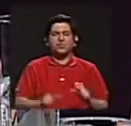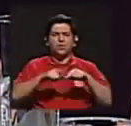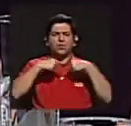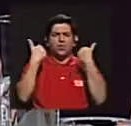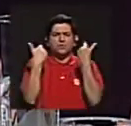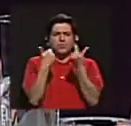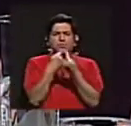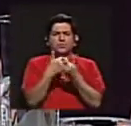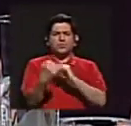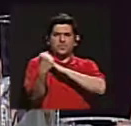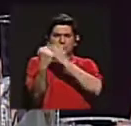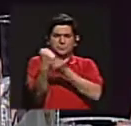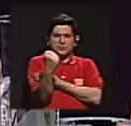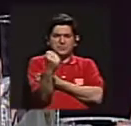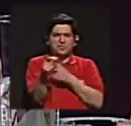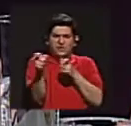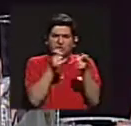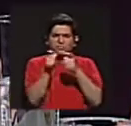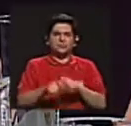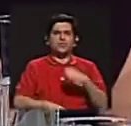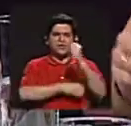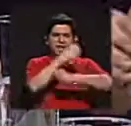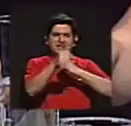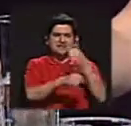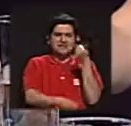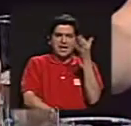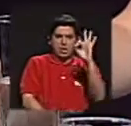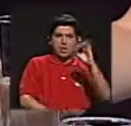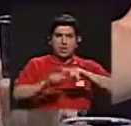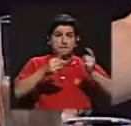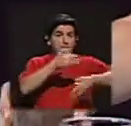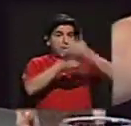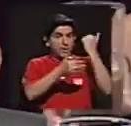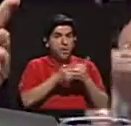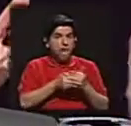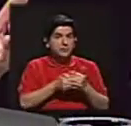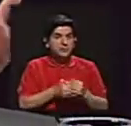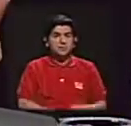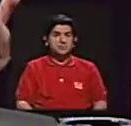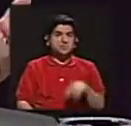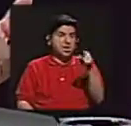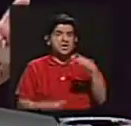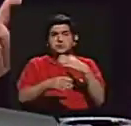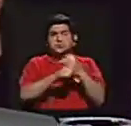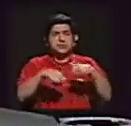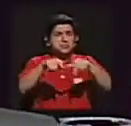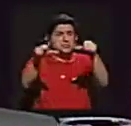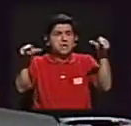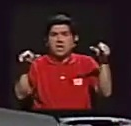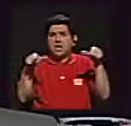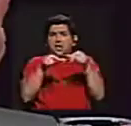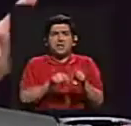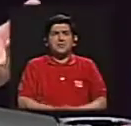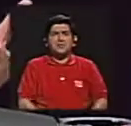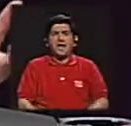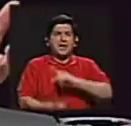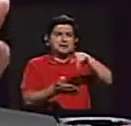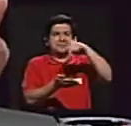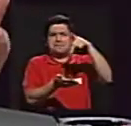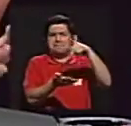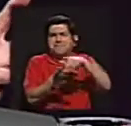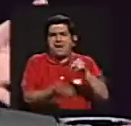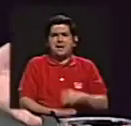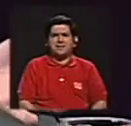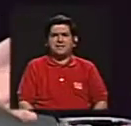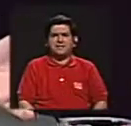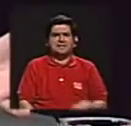el poder, que es el siglo XIX. Pero antes de eso, se hacía en corrales de comedia, se hacía en plazas.